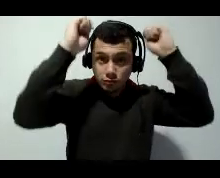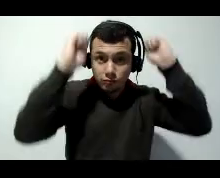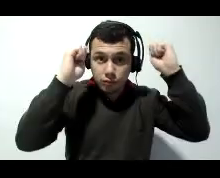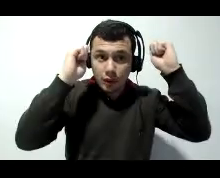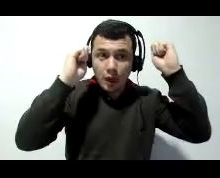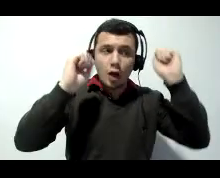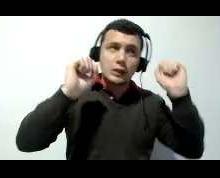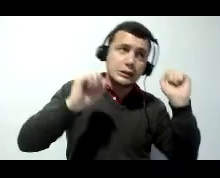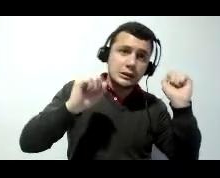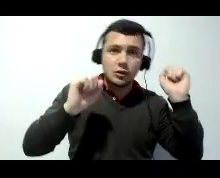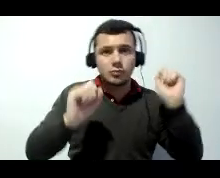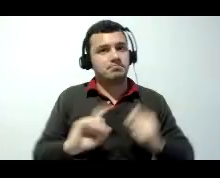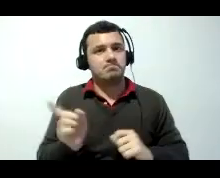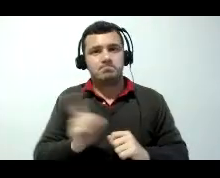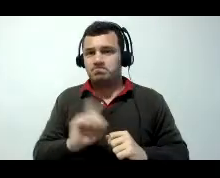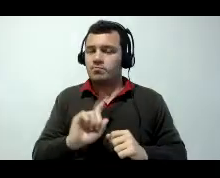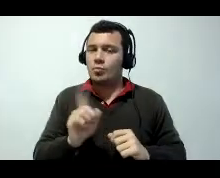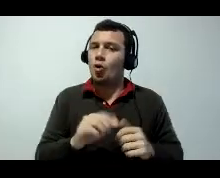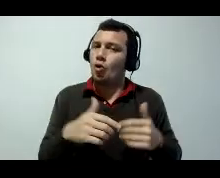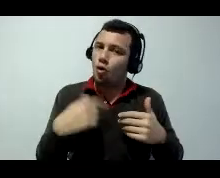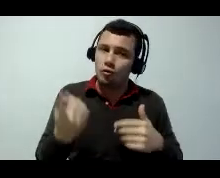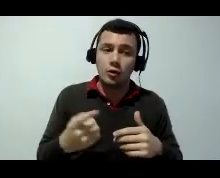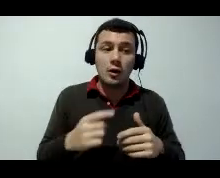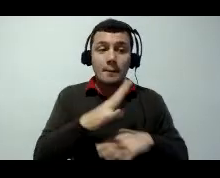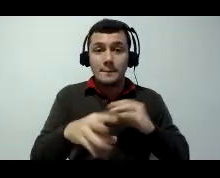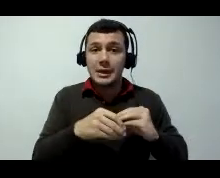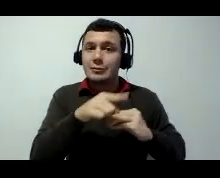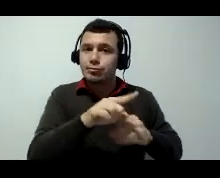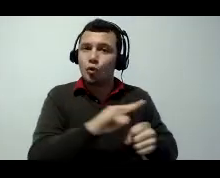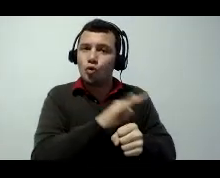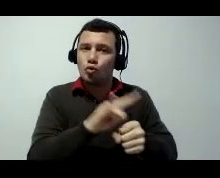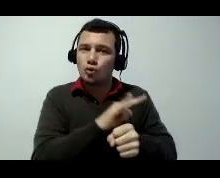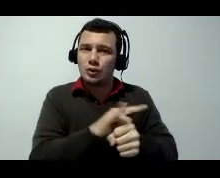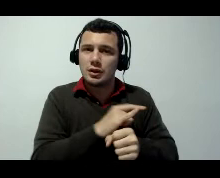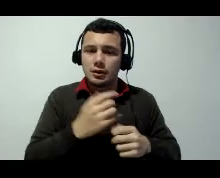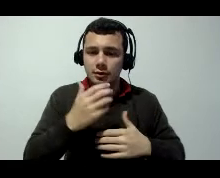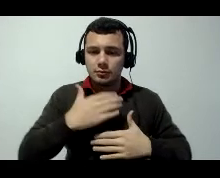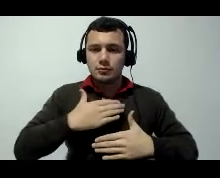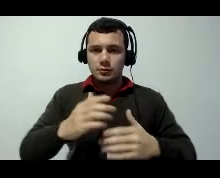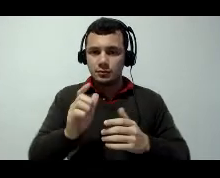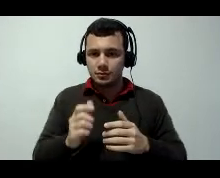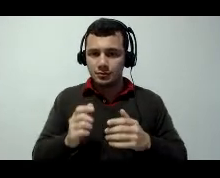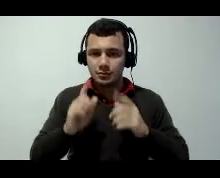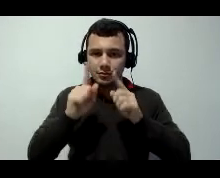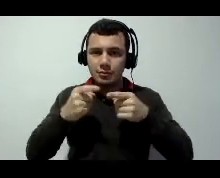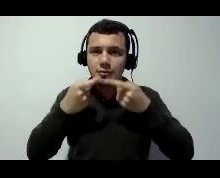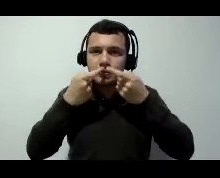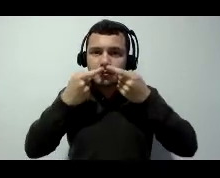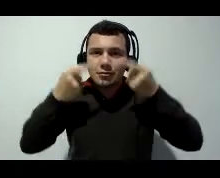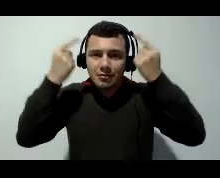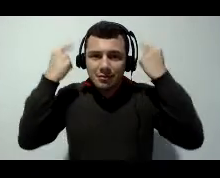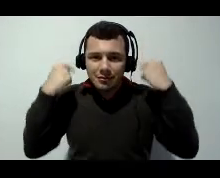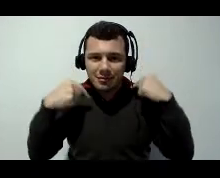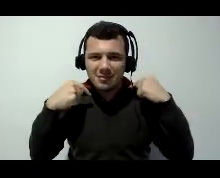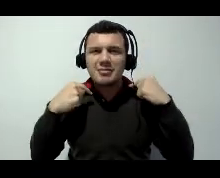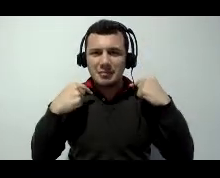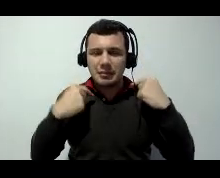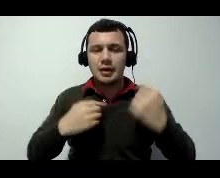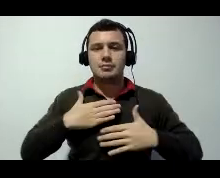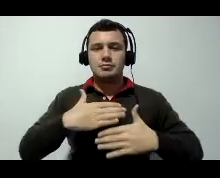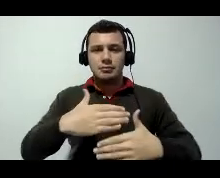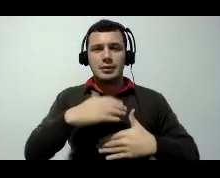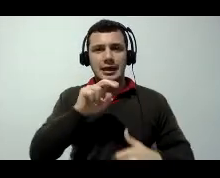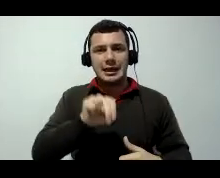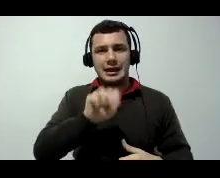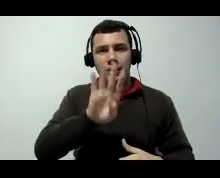las polainas. Eso en cuanto al personal de la salud, ¿cierto? Pero nosotros también tenemos otro personal supremamente importante